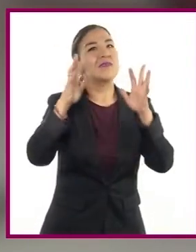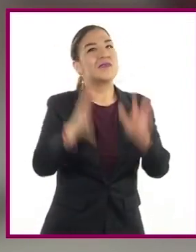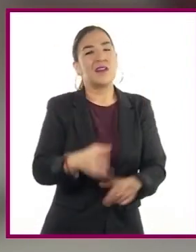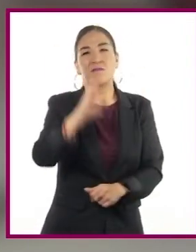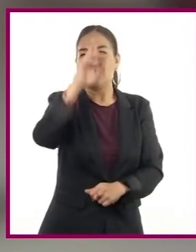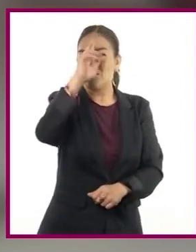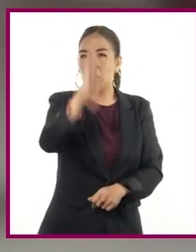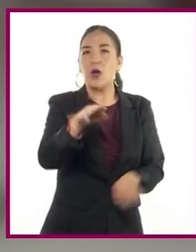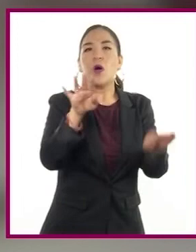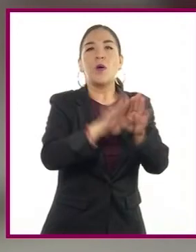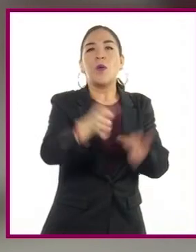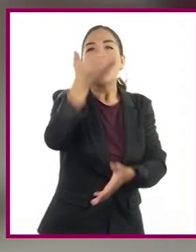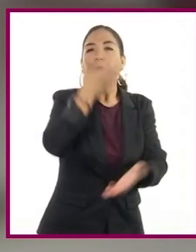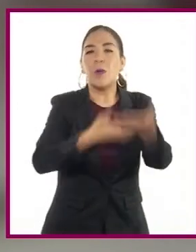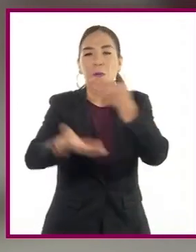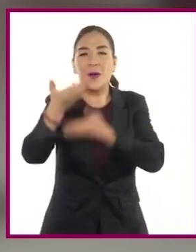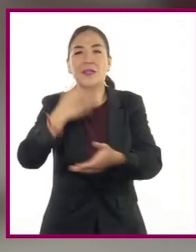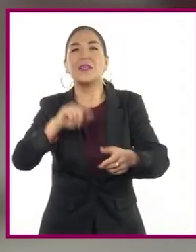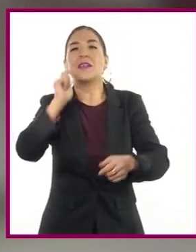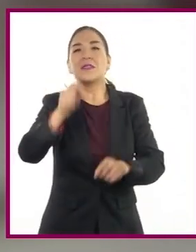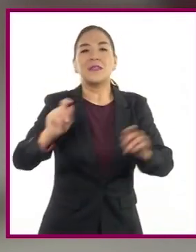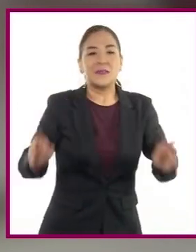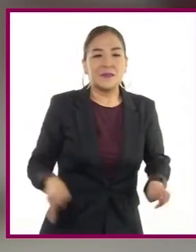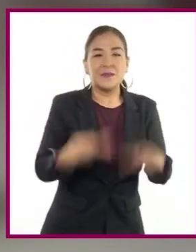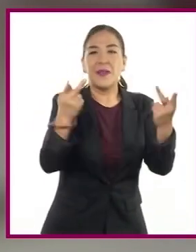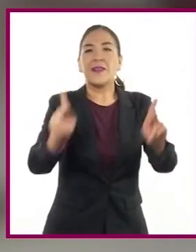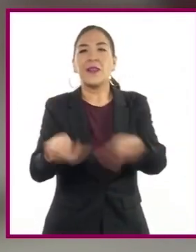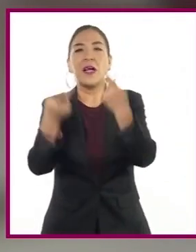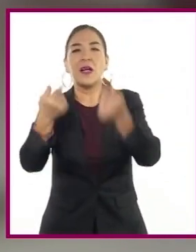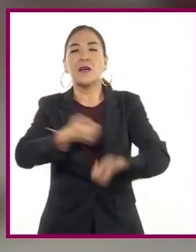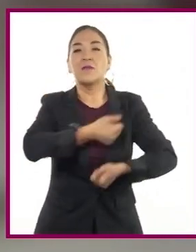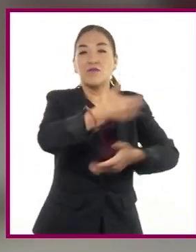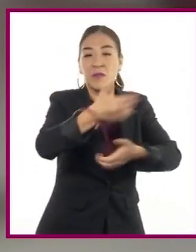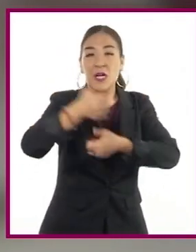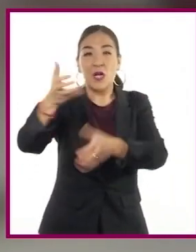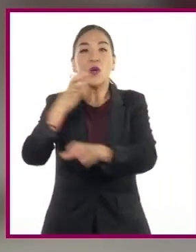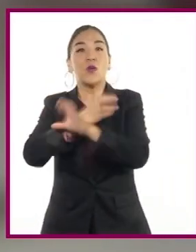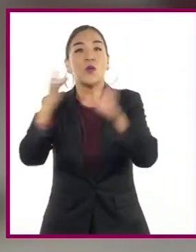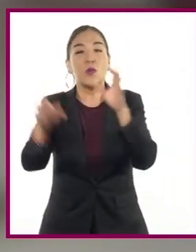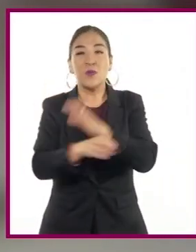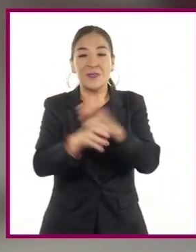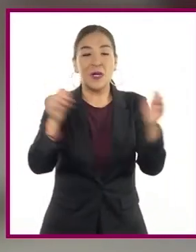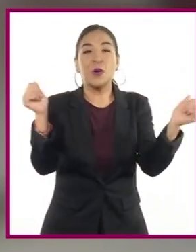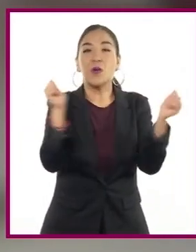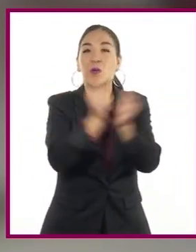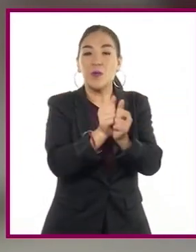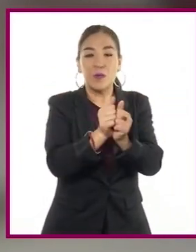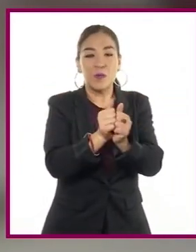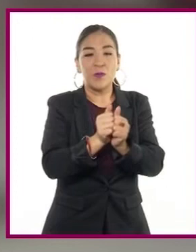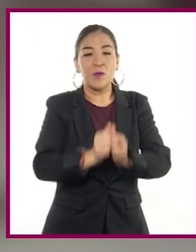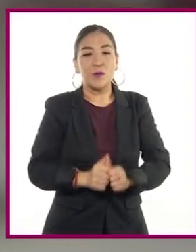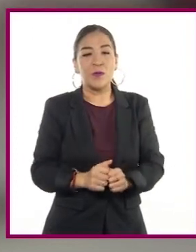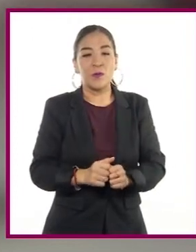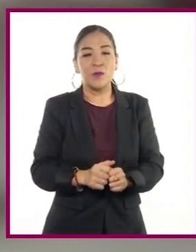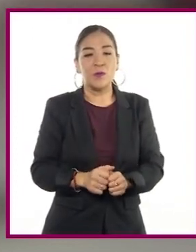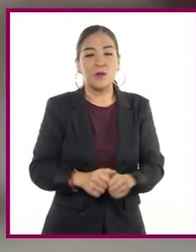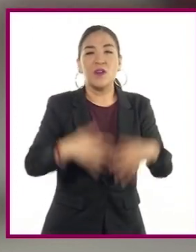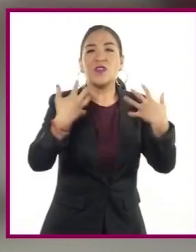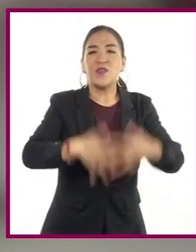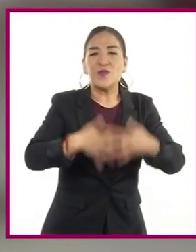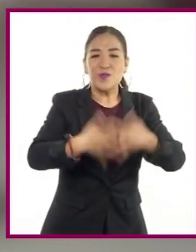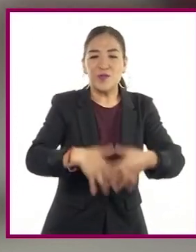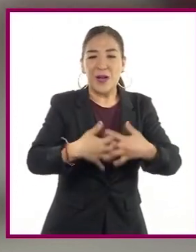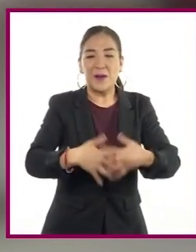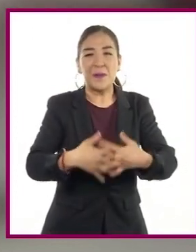prohibido comercializar, distribuir y entregar productos que estén total o parcialmente